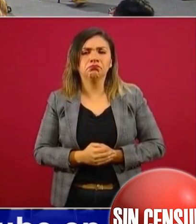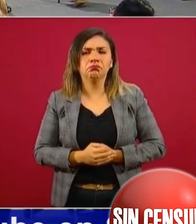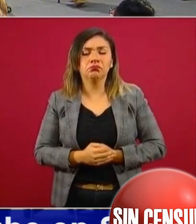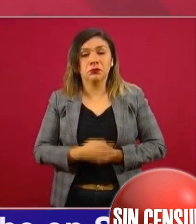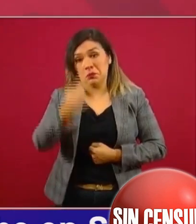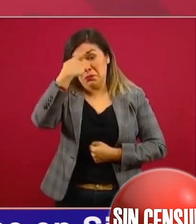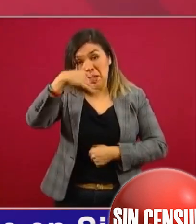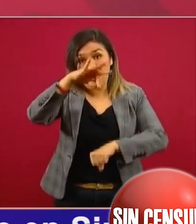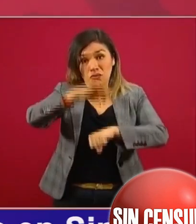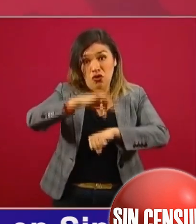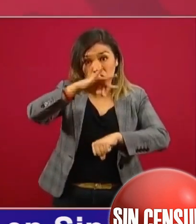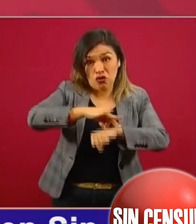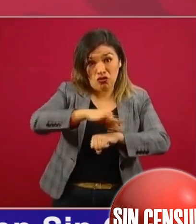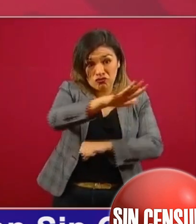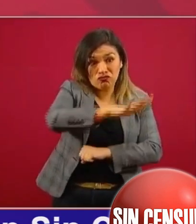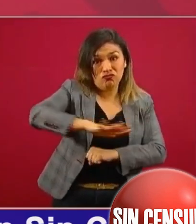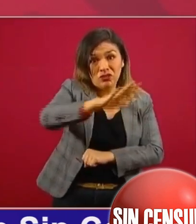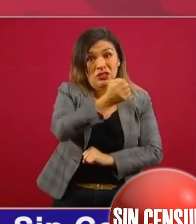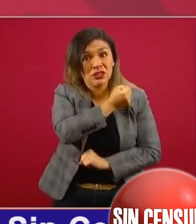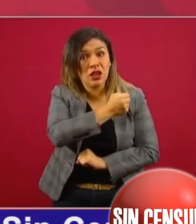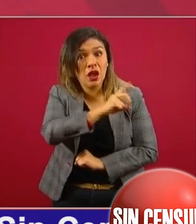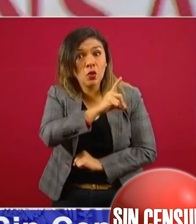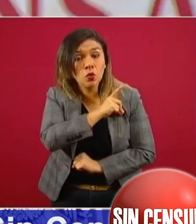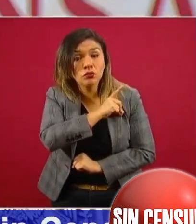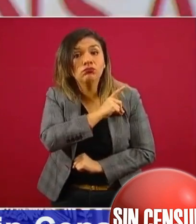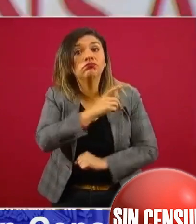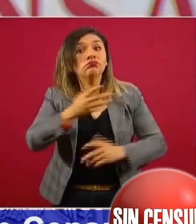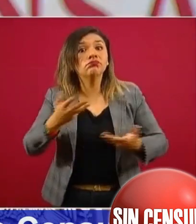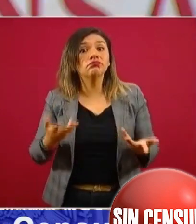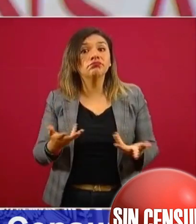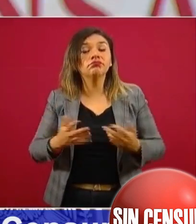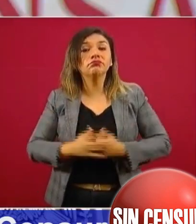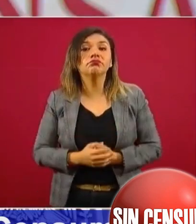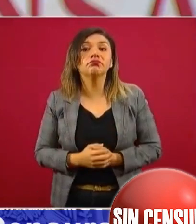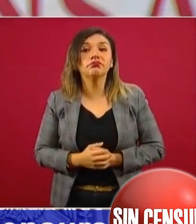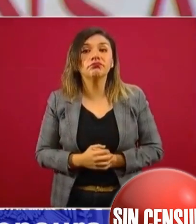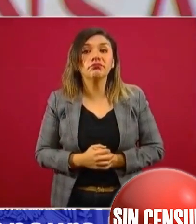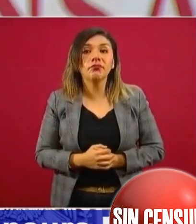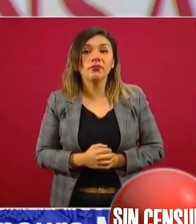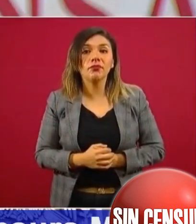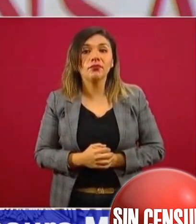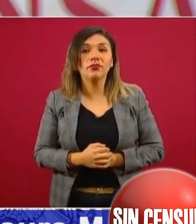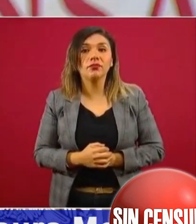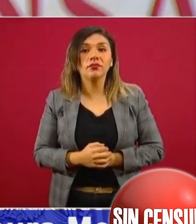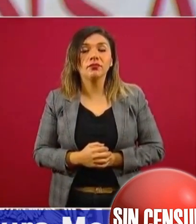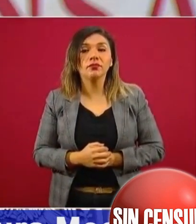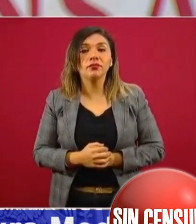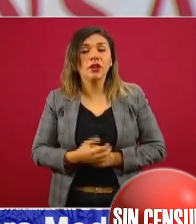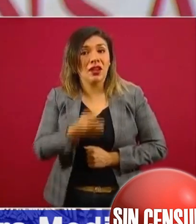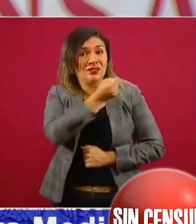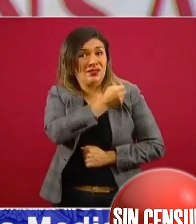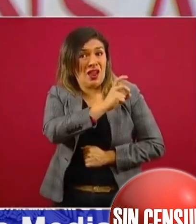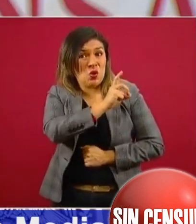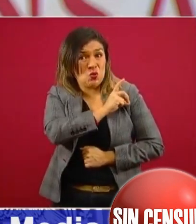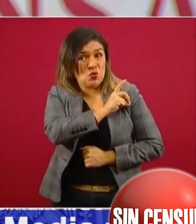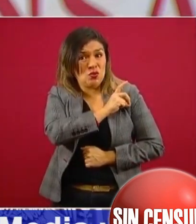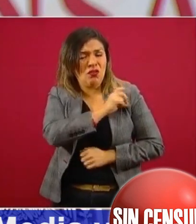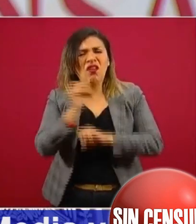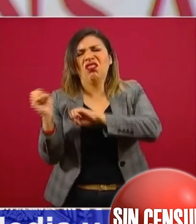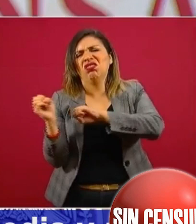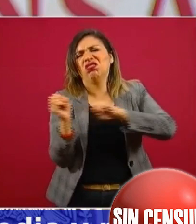médico, de salud, se abandonó la salud pública en el